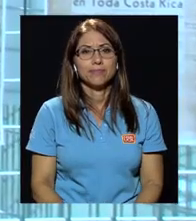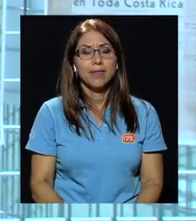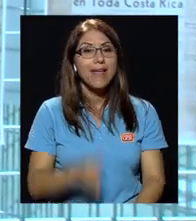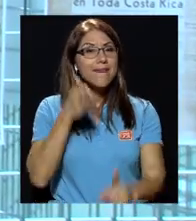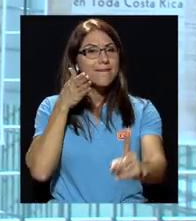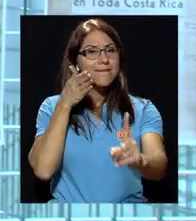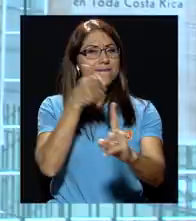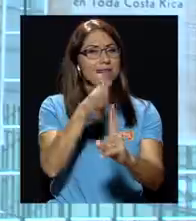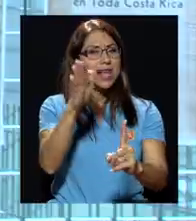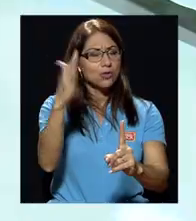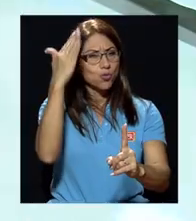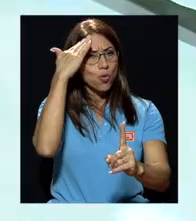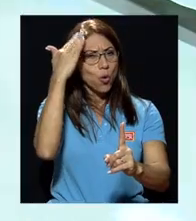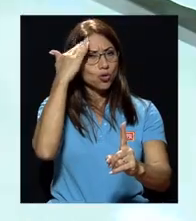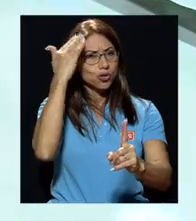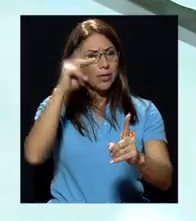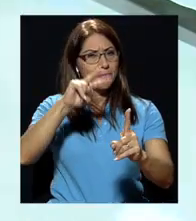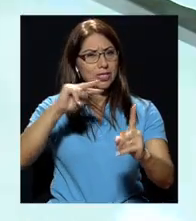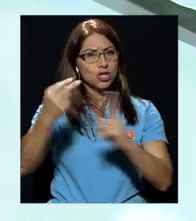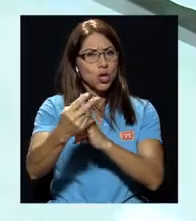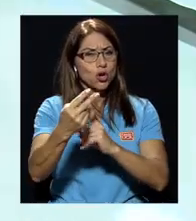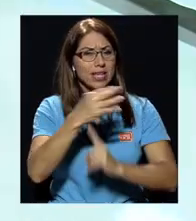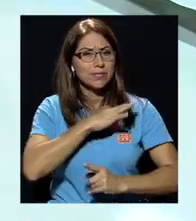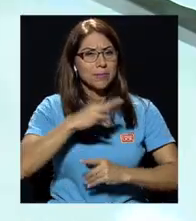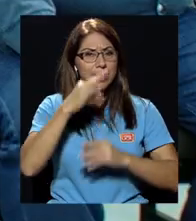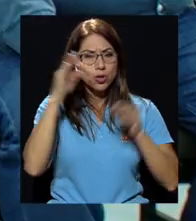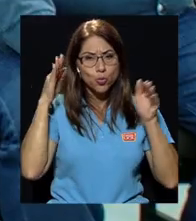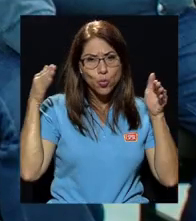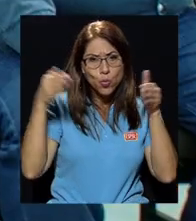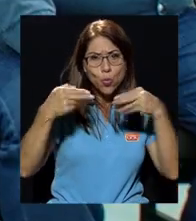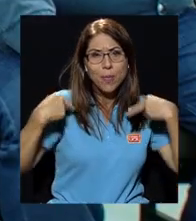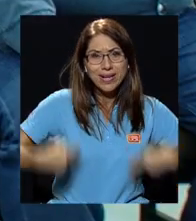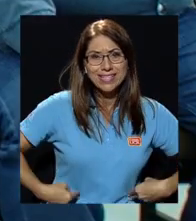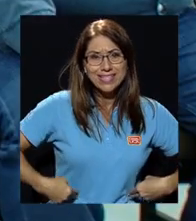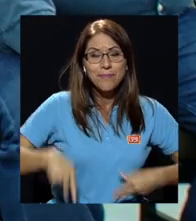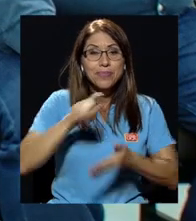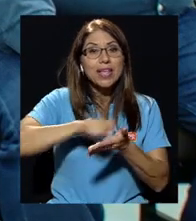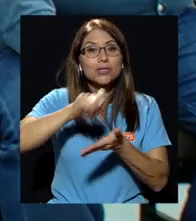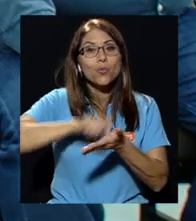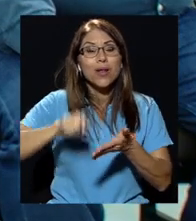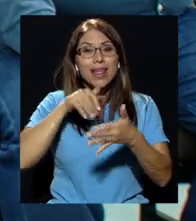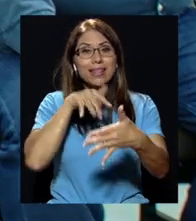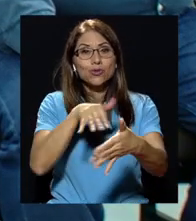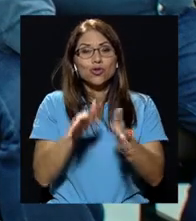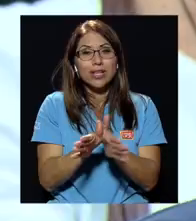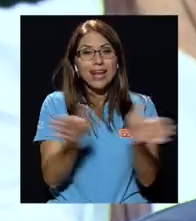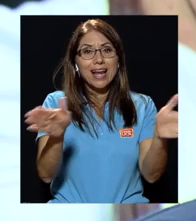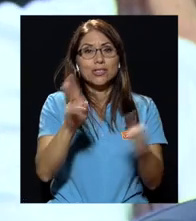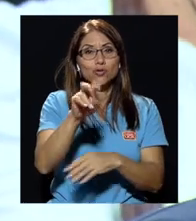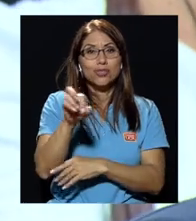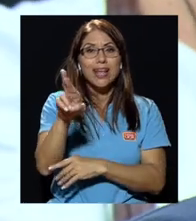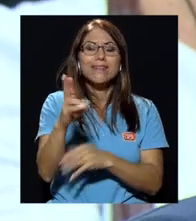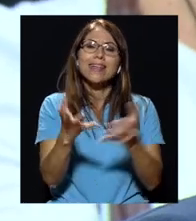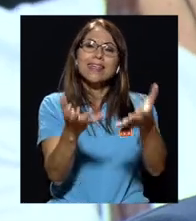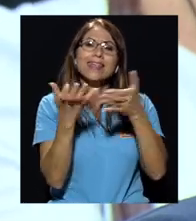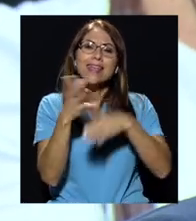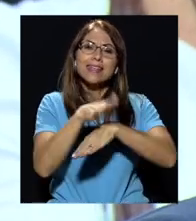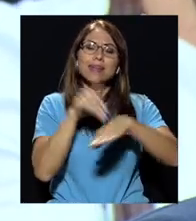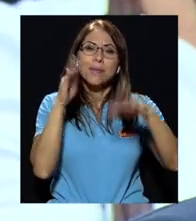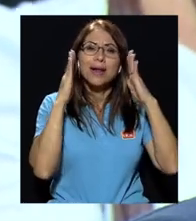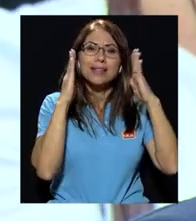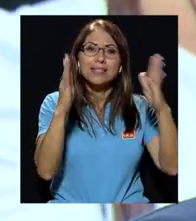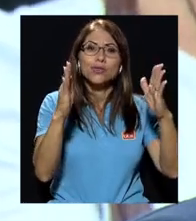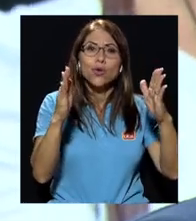concepción y espíritu humanistas, la Escuela de Estudios Generales de la UCR quiere con esta exposición llamar la atención de las generaciones